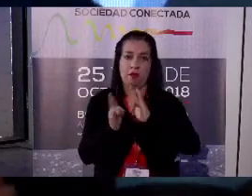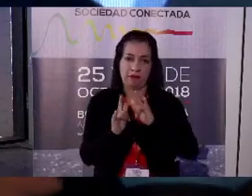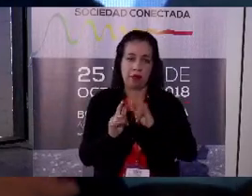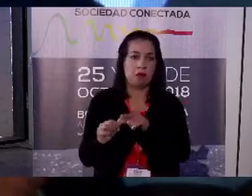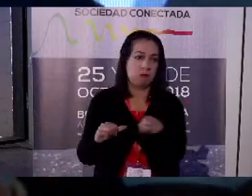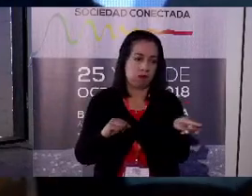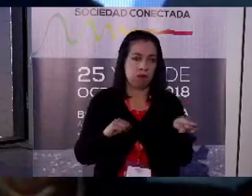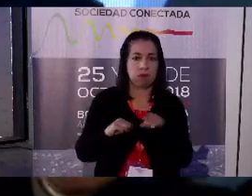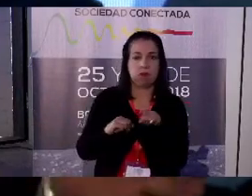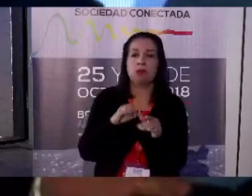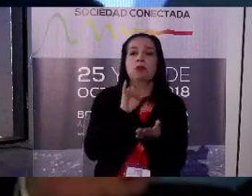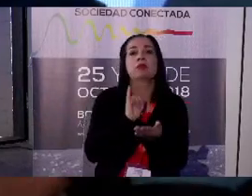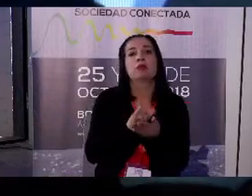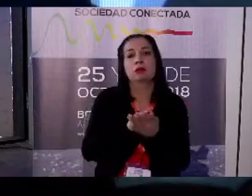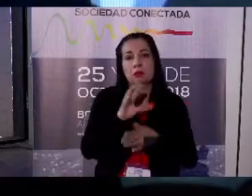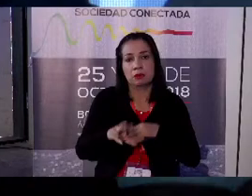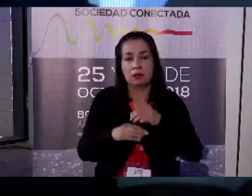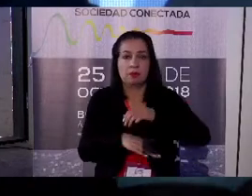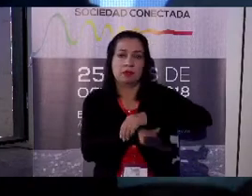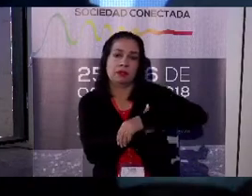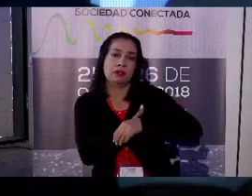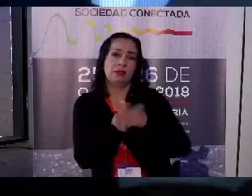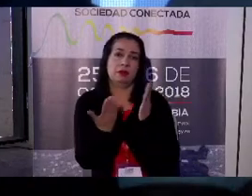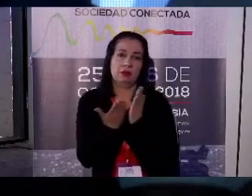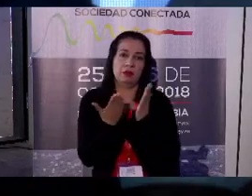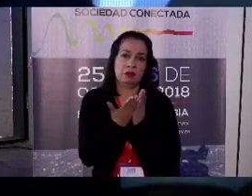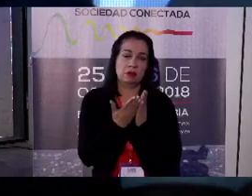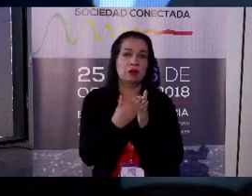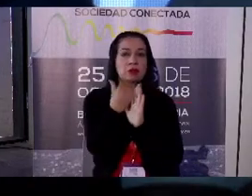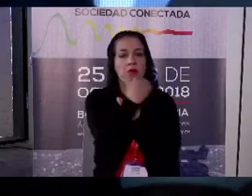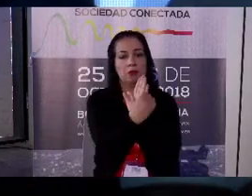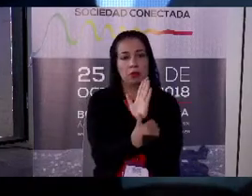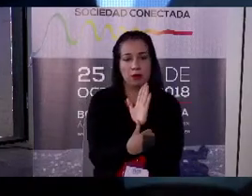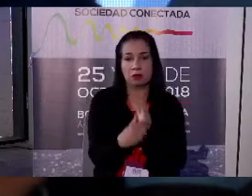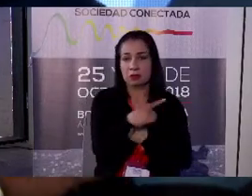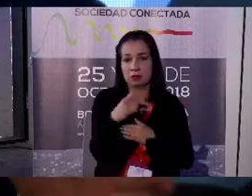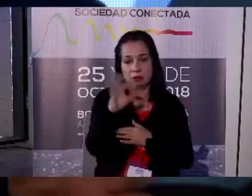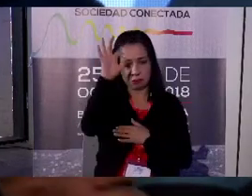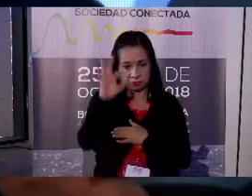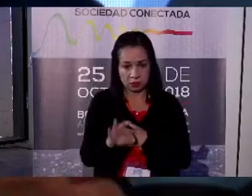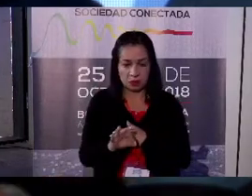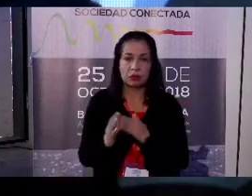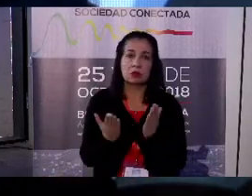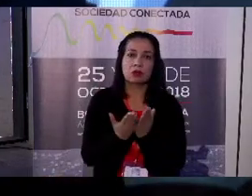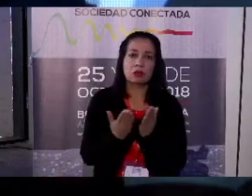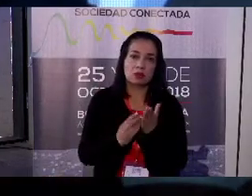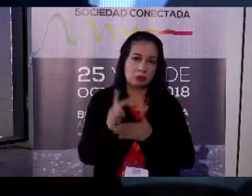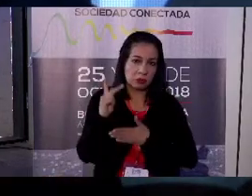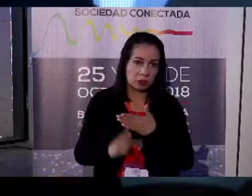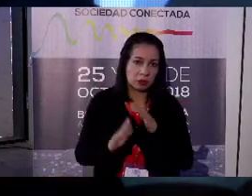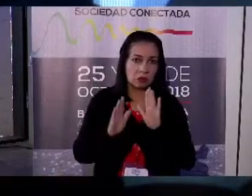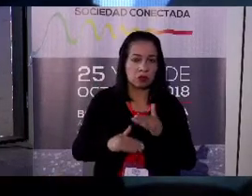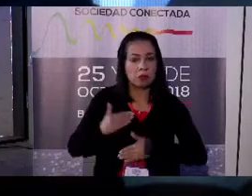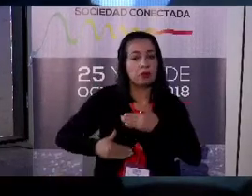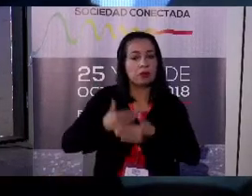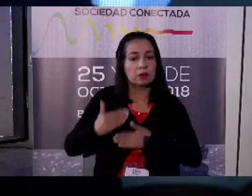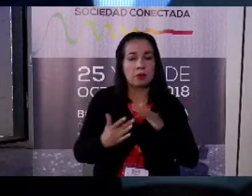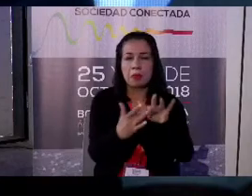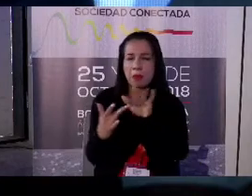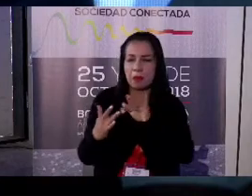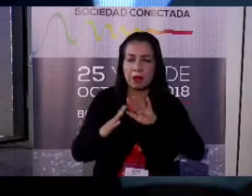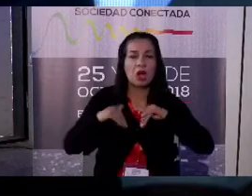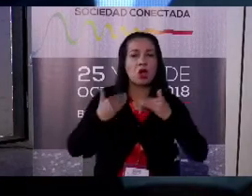Y a eso se suma el Ministerio de Educación que tiene programa de 100% de escuelas conectadas que está en el proceso de conectar 24,000